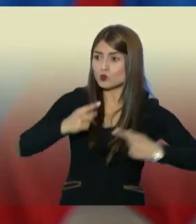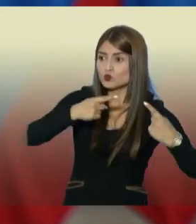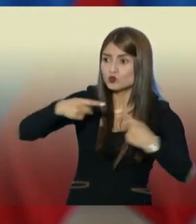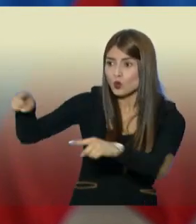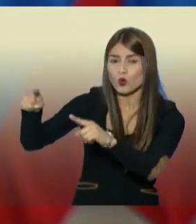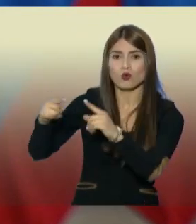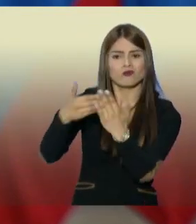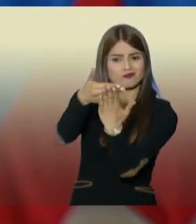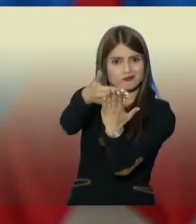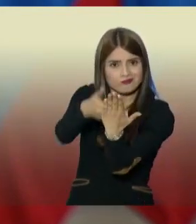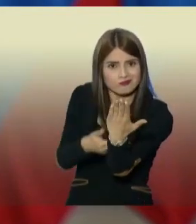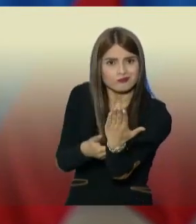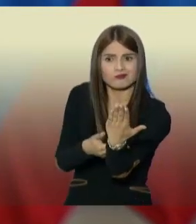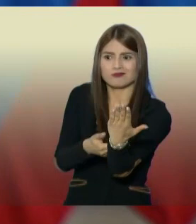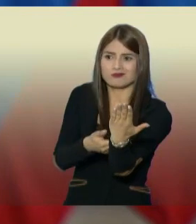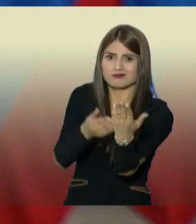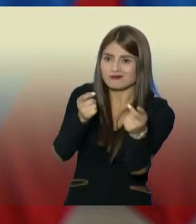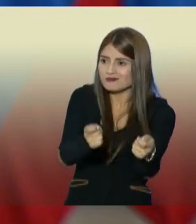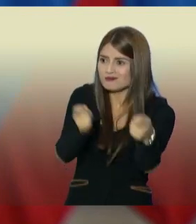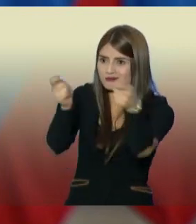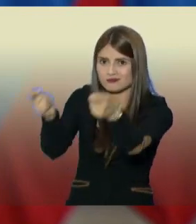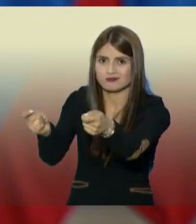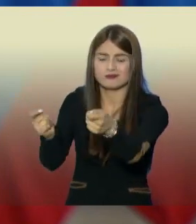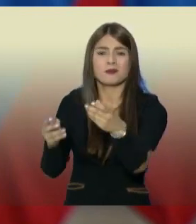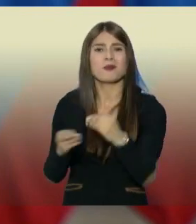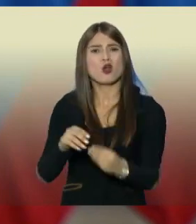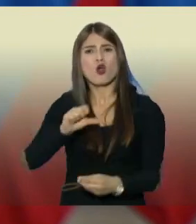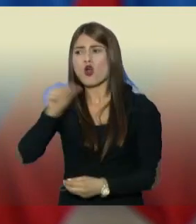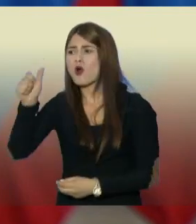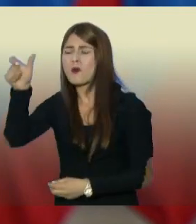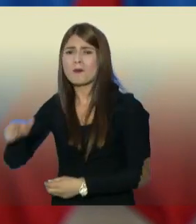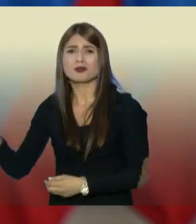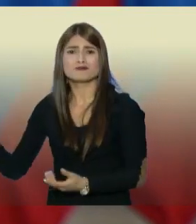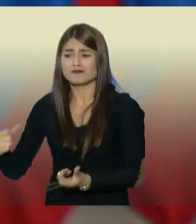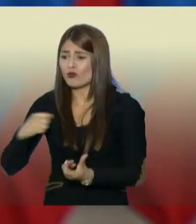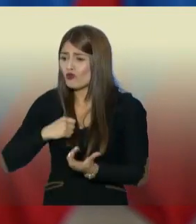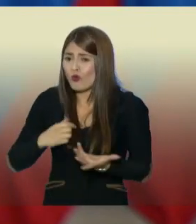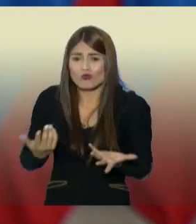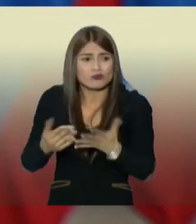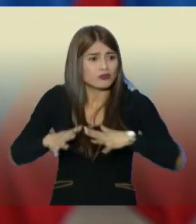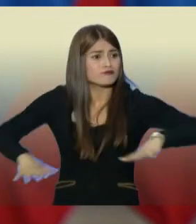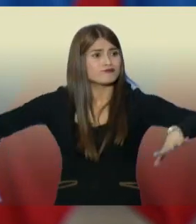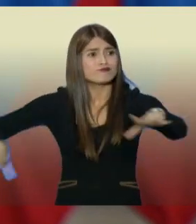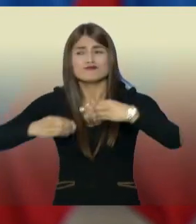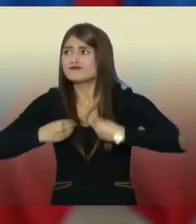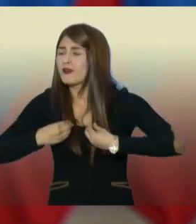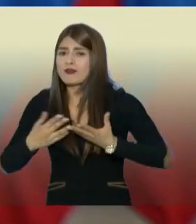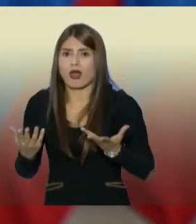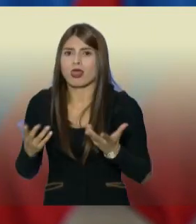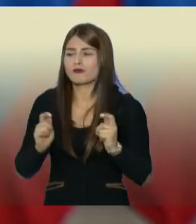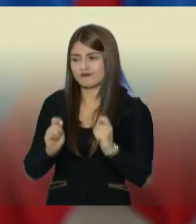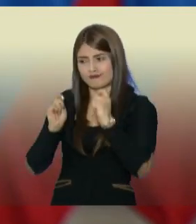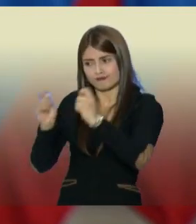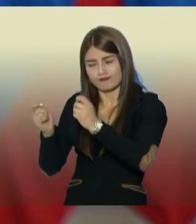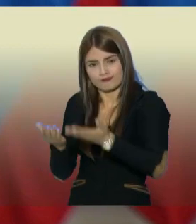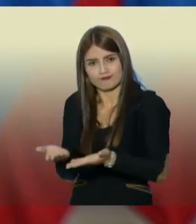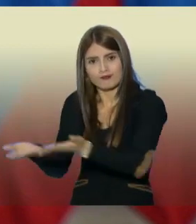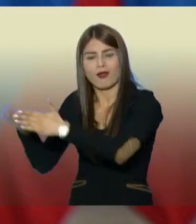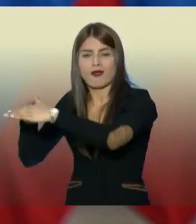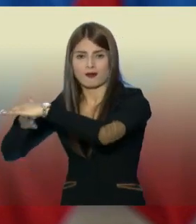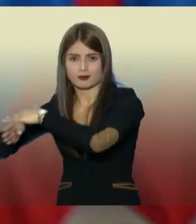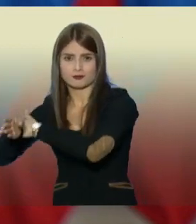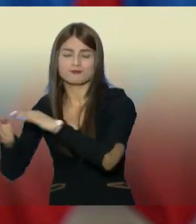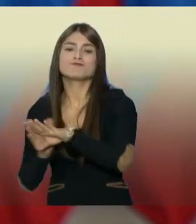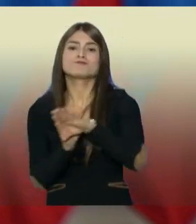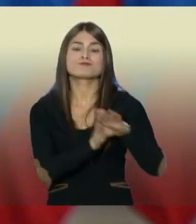privada y da acceso a tierra a los que no la tienen o el que crea los programas de desarrollo con